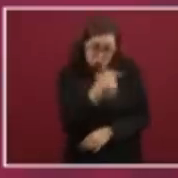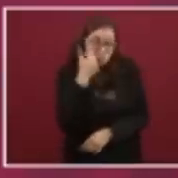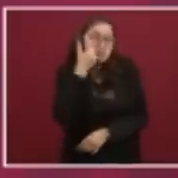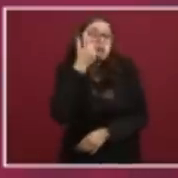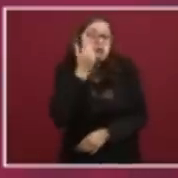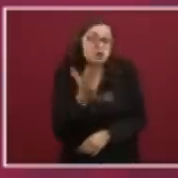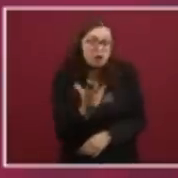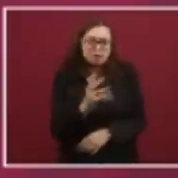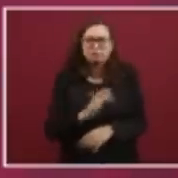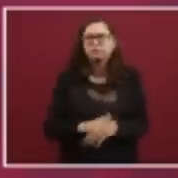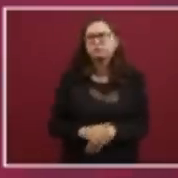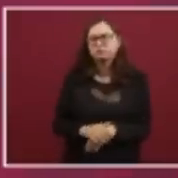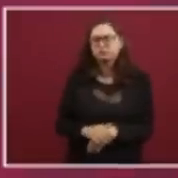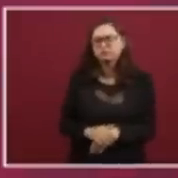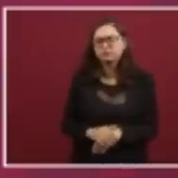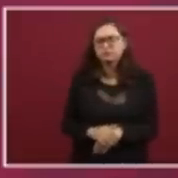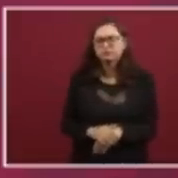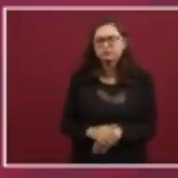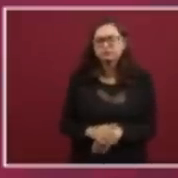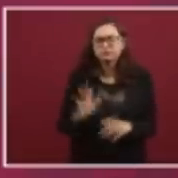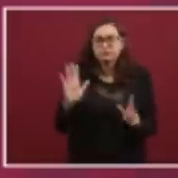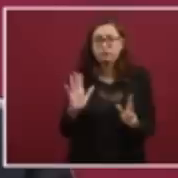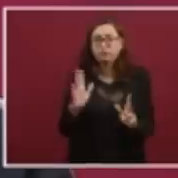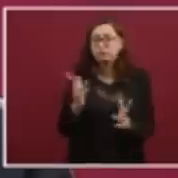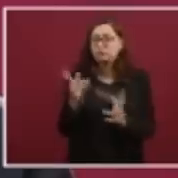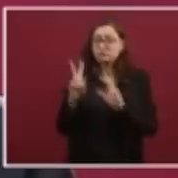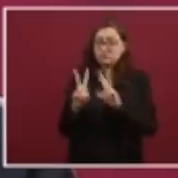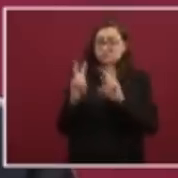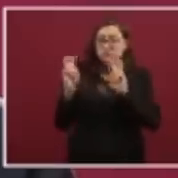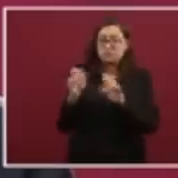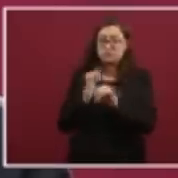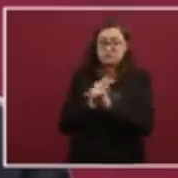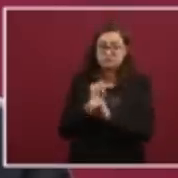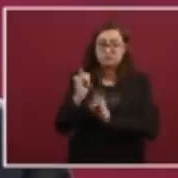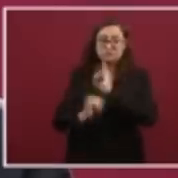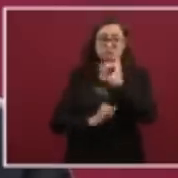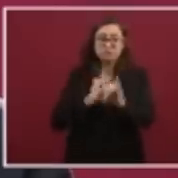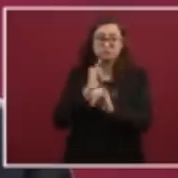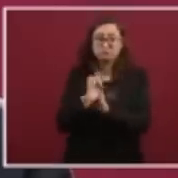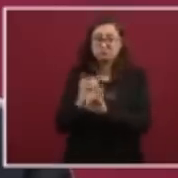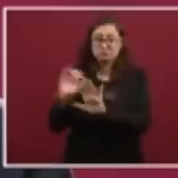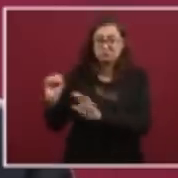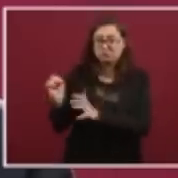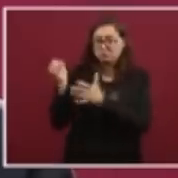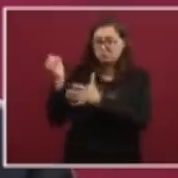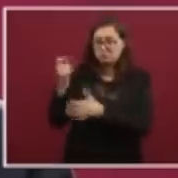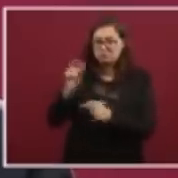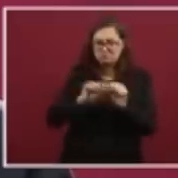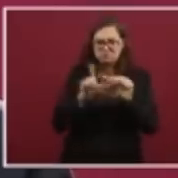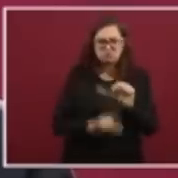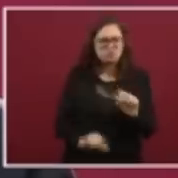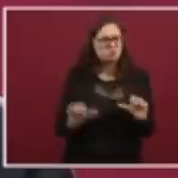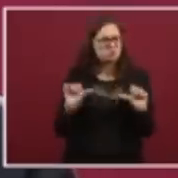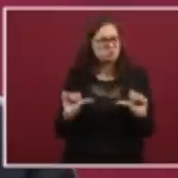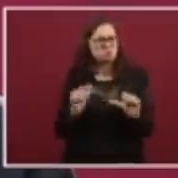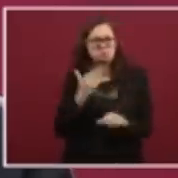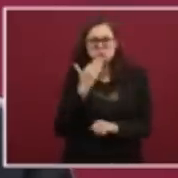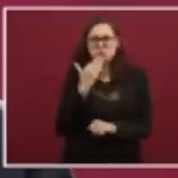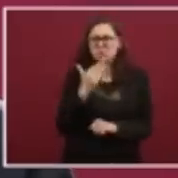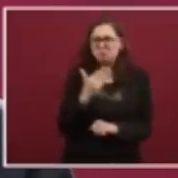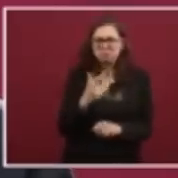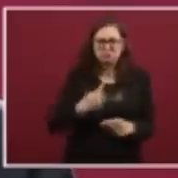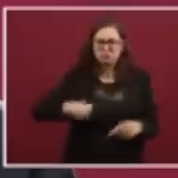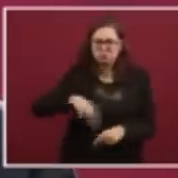pone lo que tenemos en reservas internacionales, se dará cuenta que nuestra situación es bastante sólida. No, al